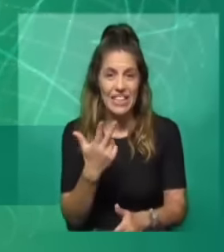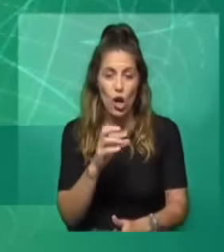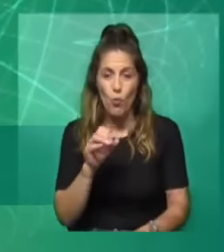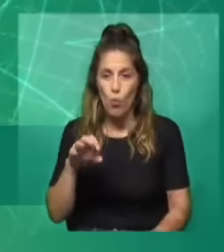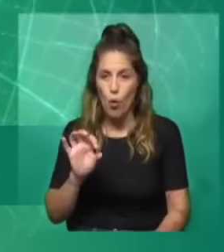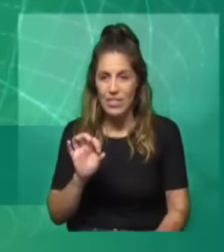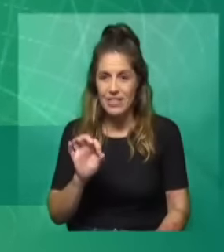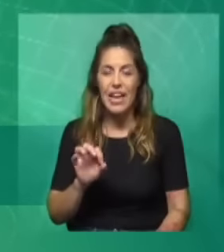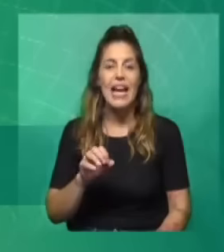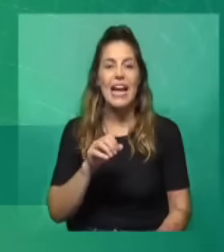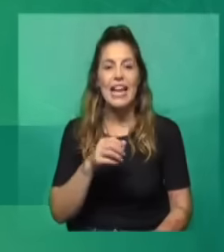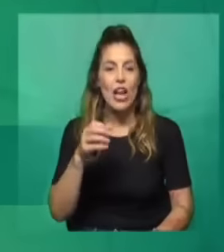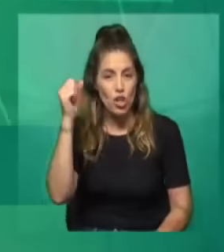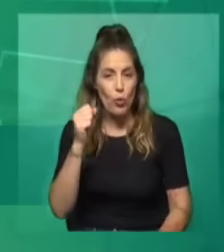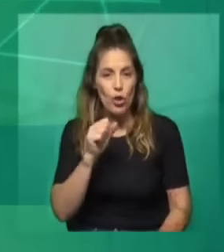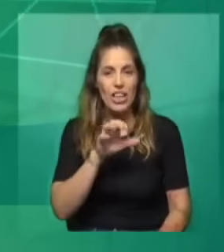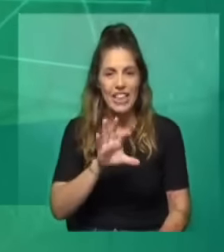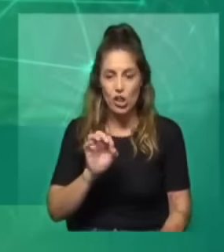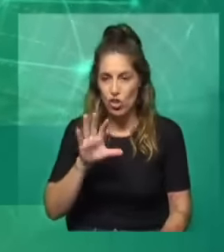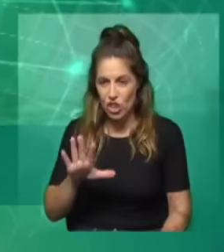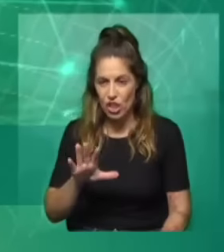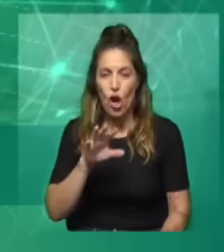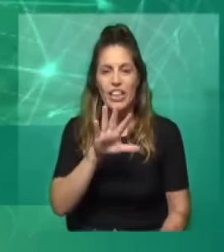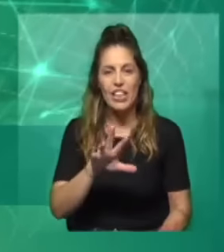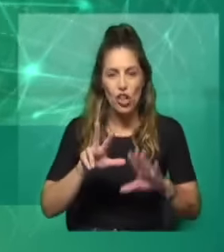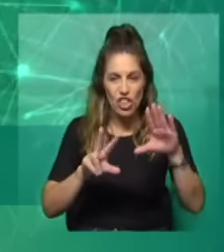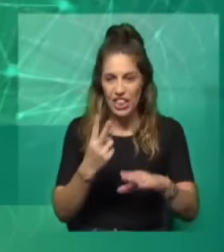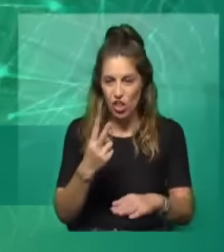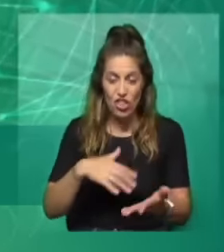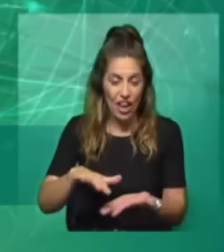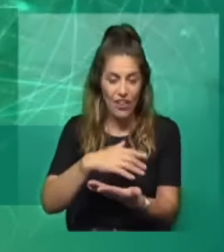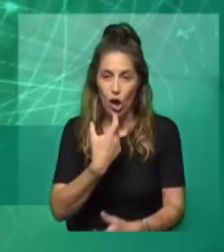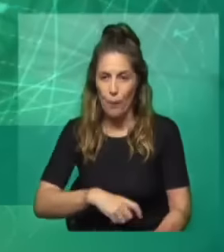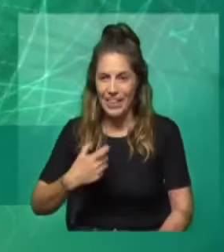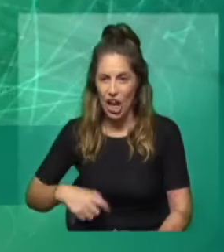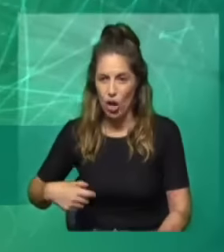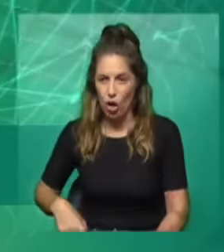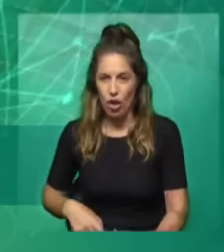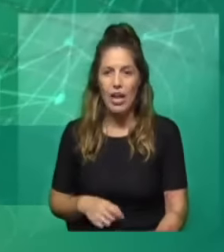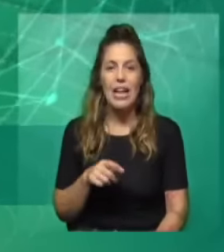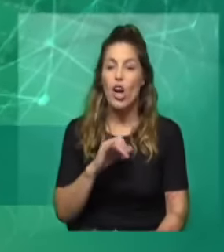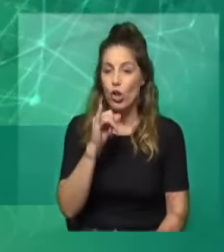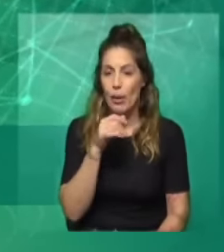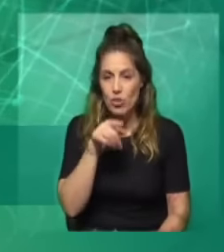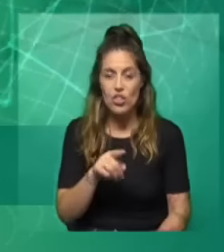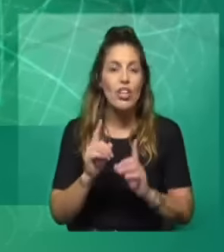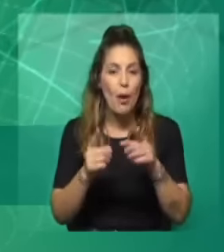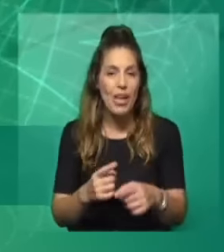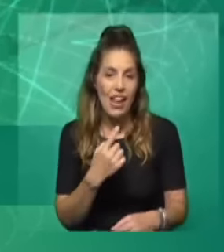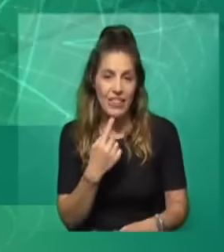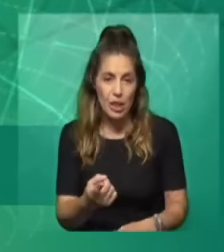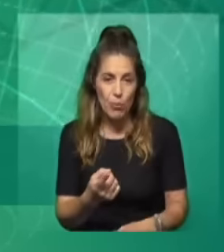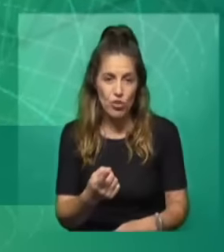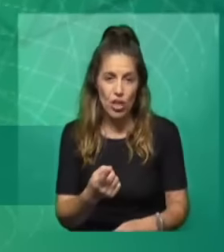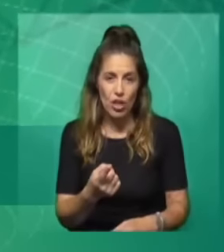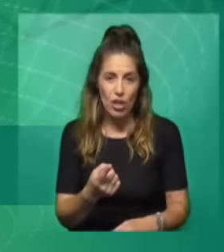la línea 505 la línea 582 en el barrio peñarol y Bueno un poco les fuimos Compartiendo eso y además les transmitimos en la